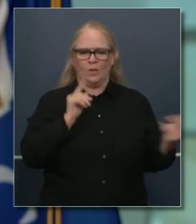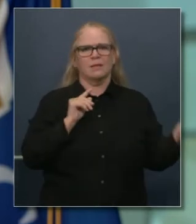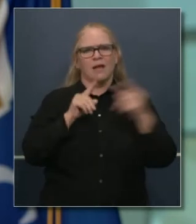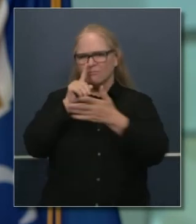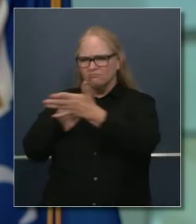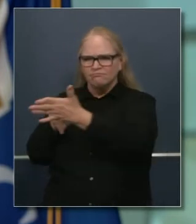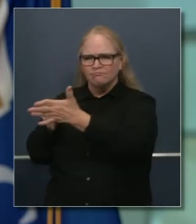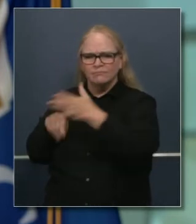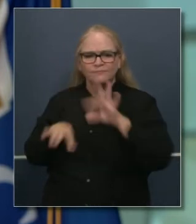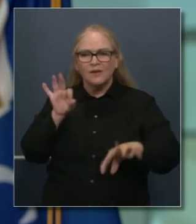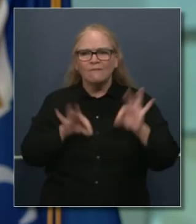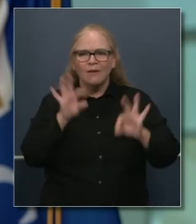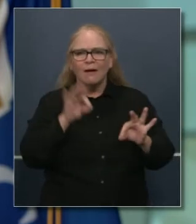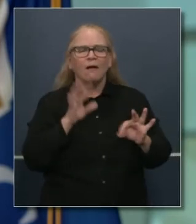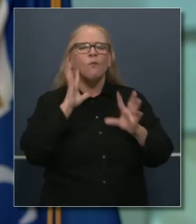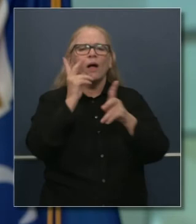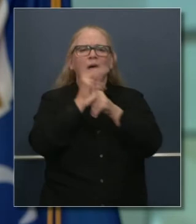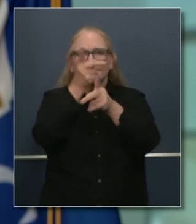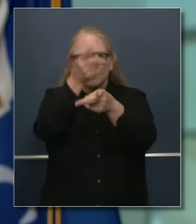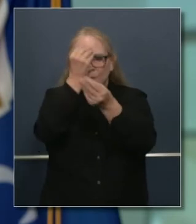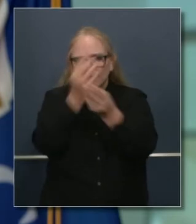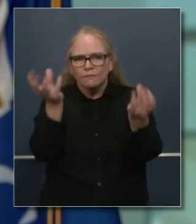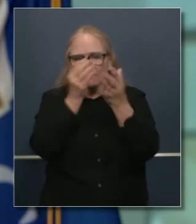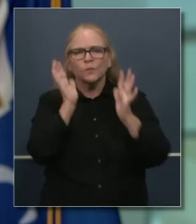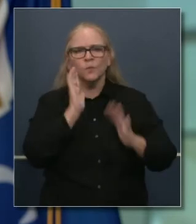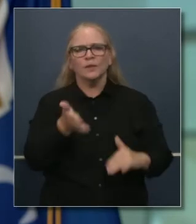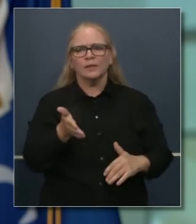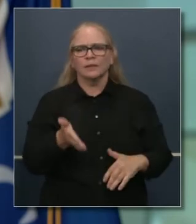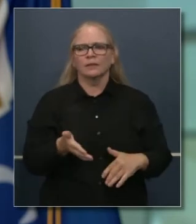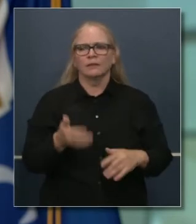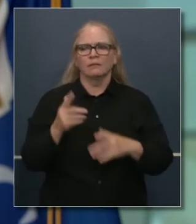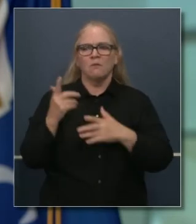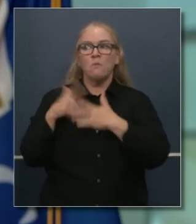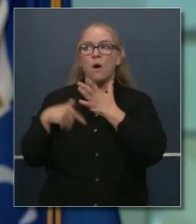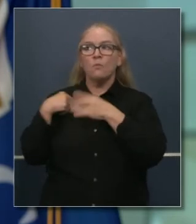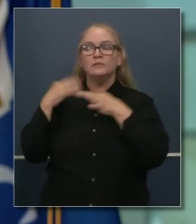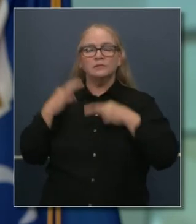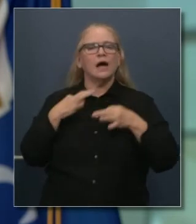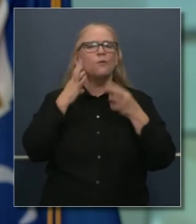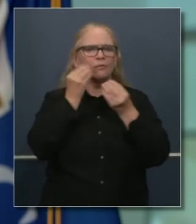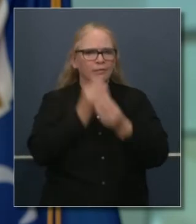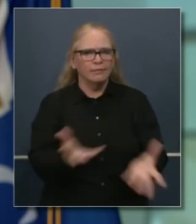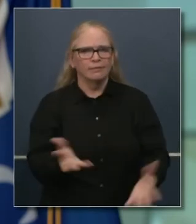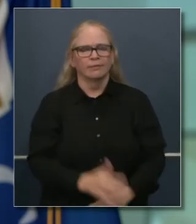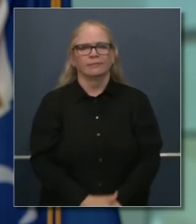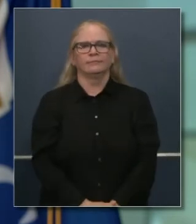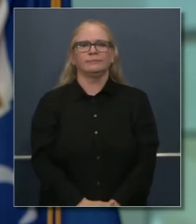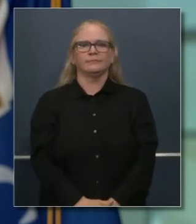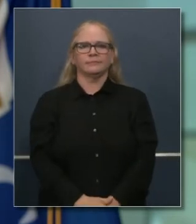y en tiempo real les informaremos a usted ya otros que hemos determinado